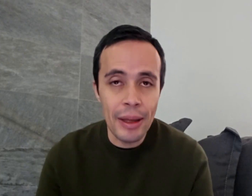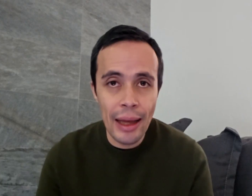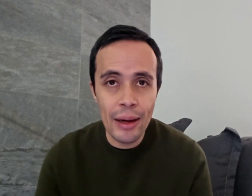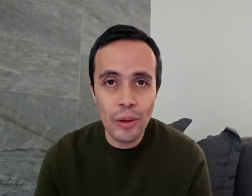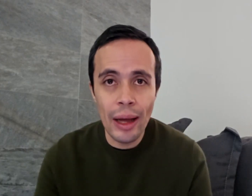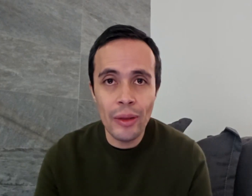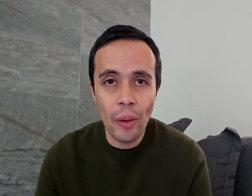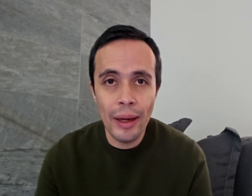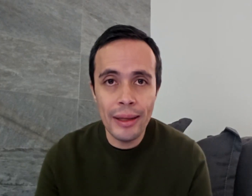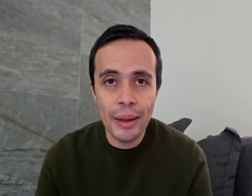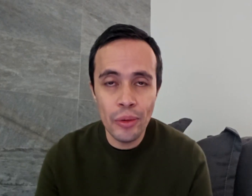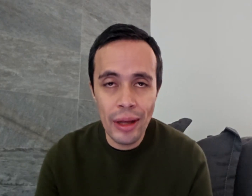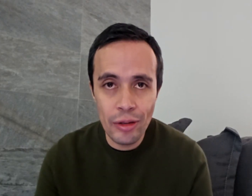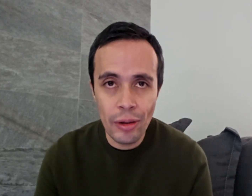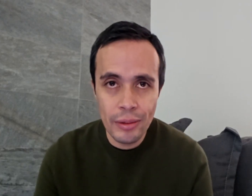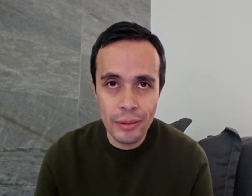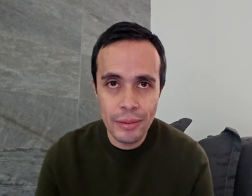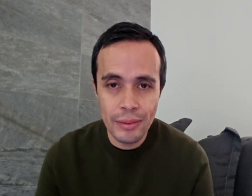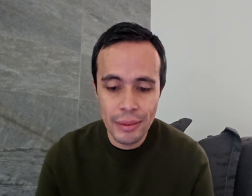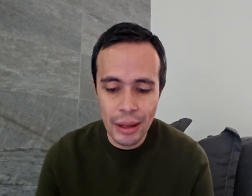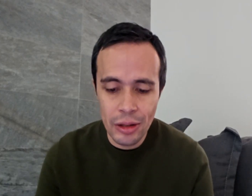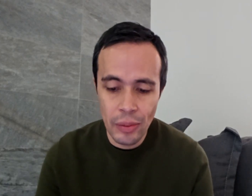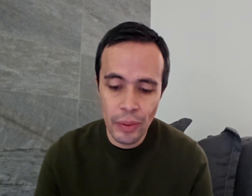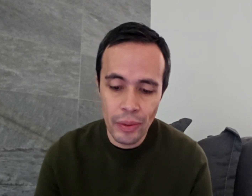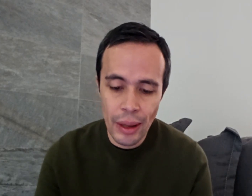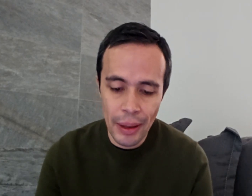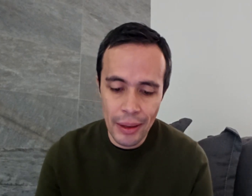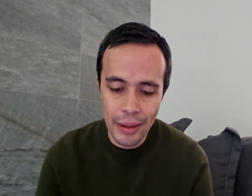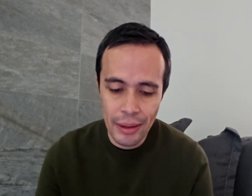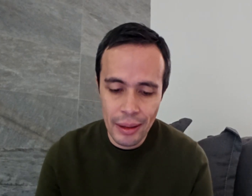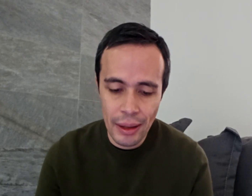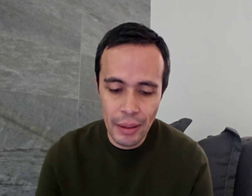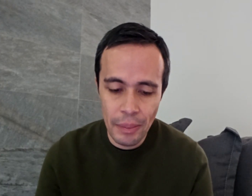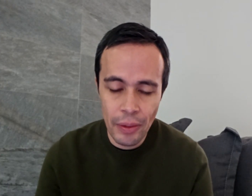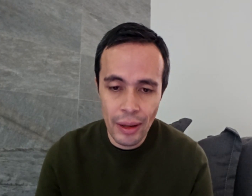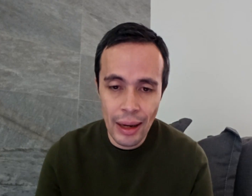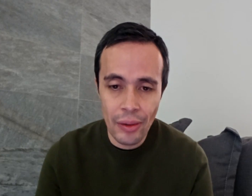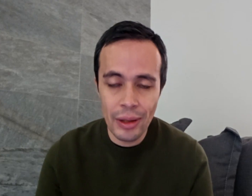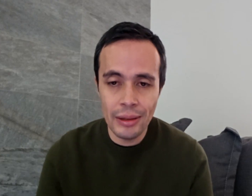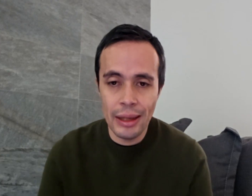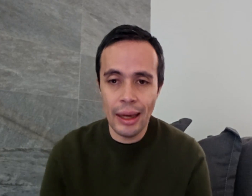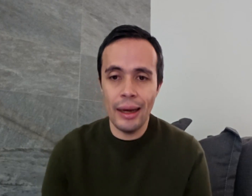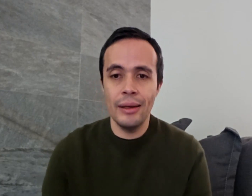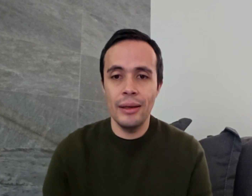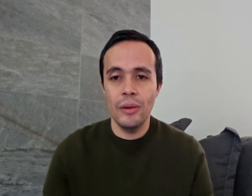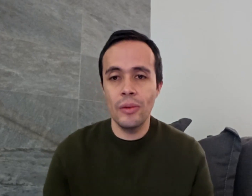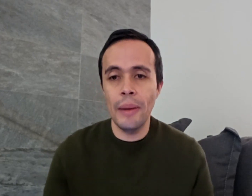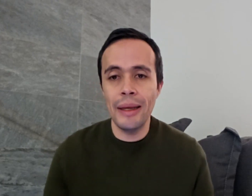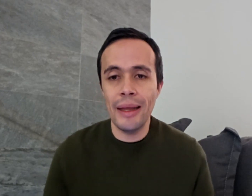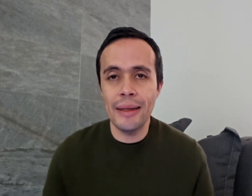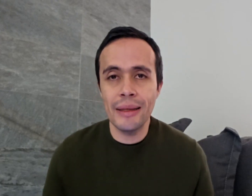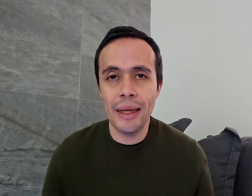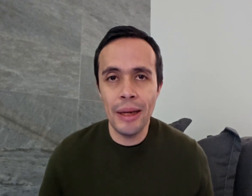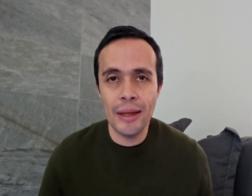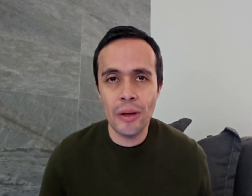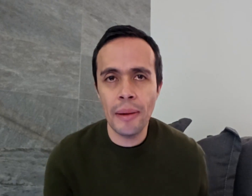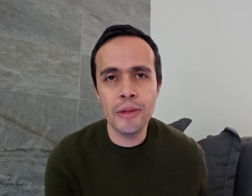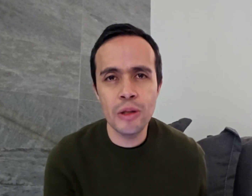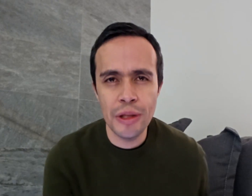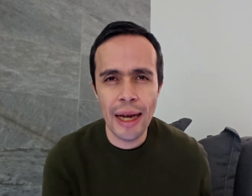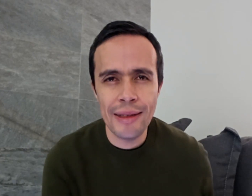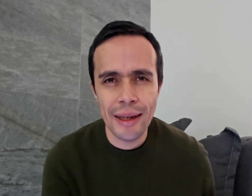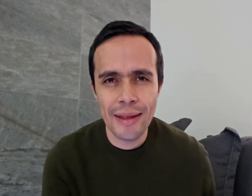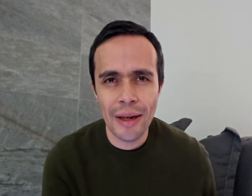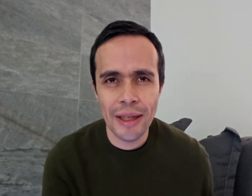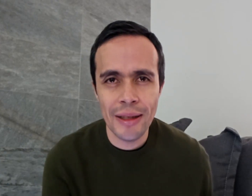para evitar una doble tributación. Eso por una parte. Y por la otra sería una medida discriminatoria.